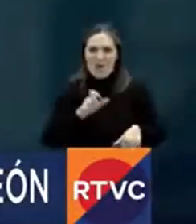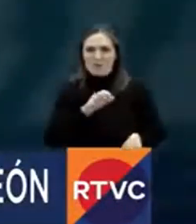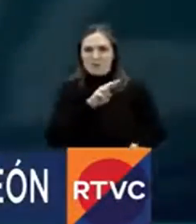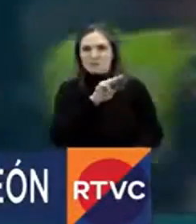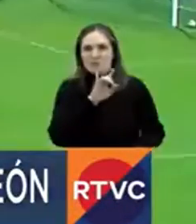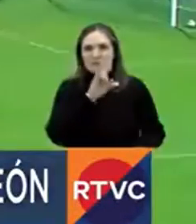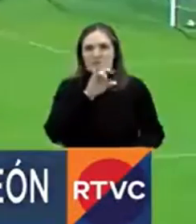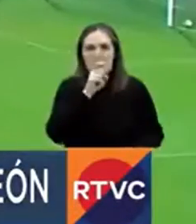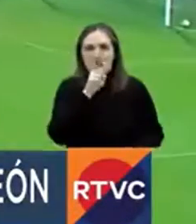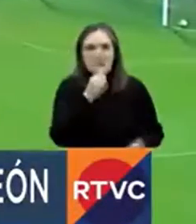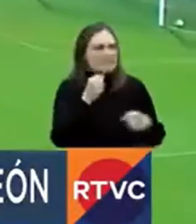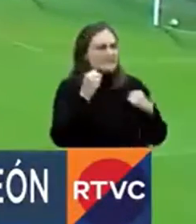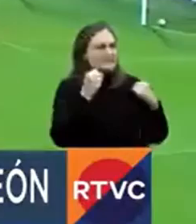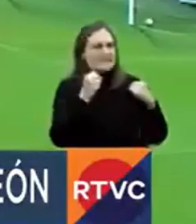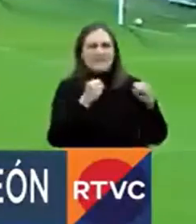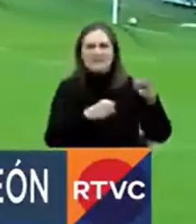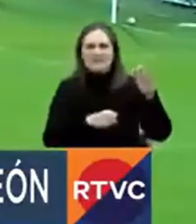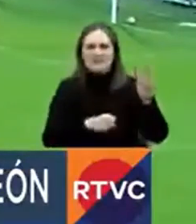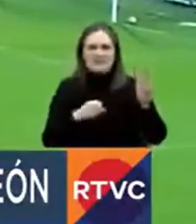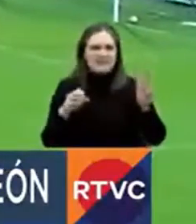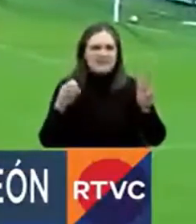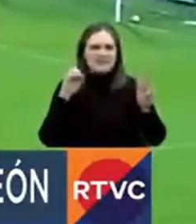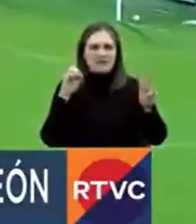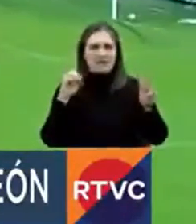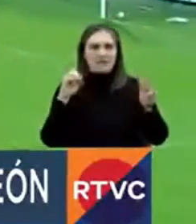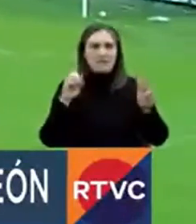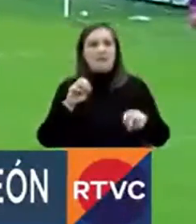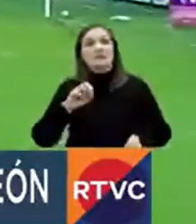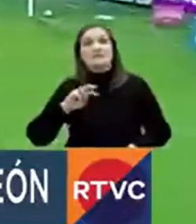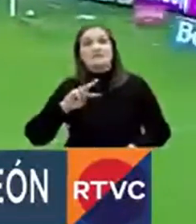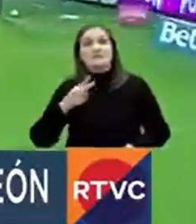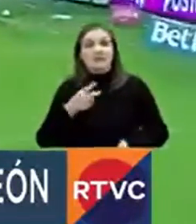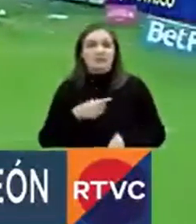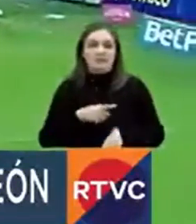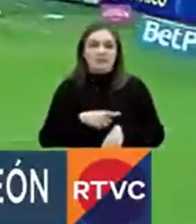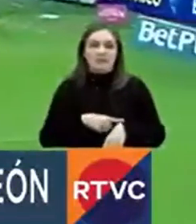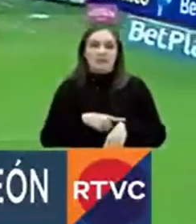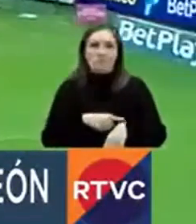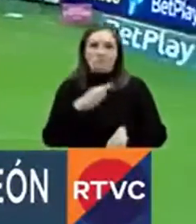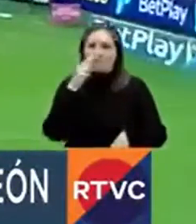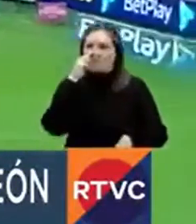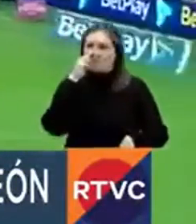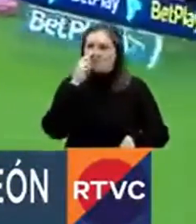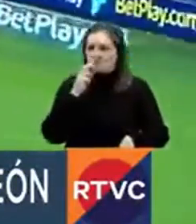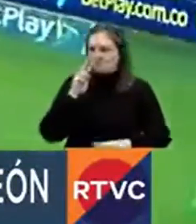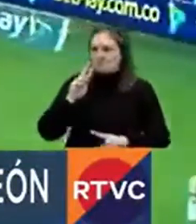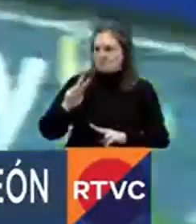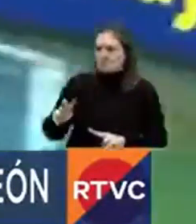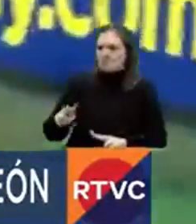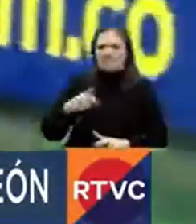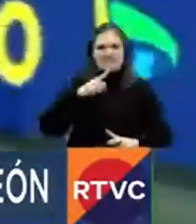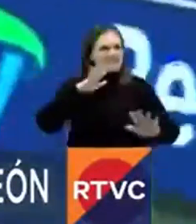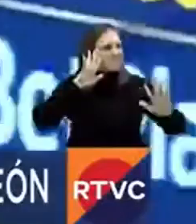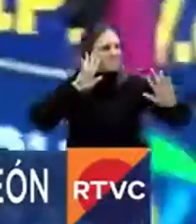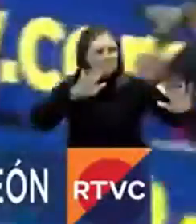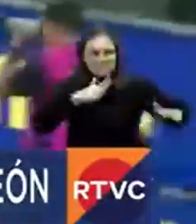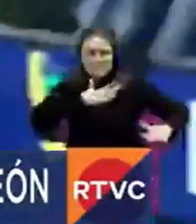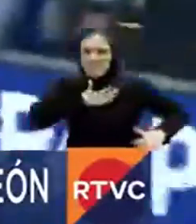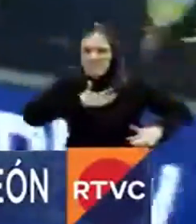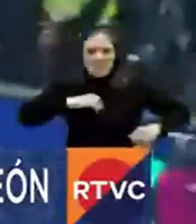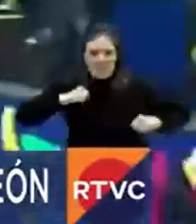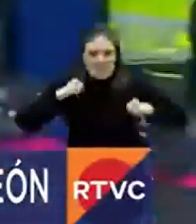poniendo la serie a su favor para el Pereira, pero en el segundo tiempo diría Nacional, un momento que esto es nuestro. Minuto 60,